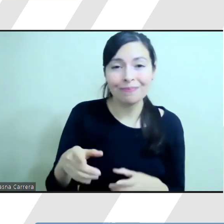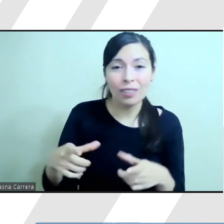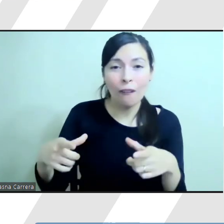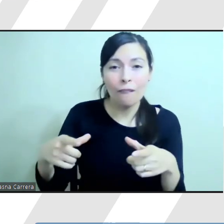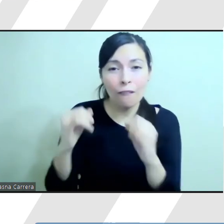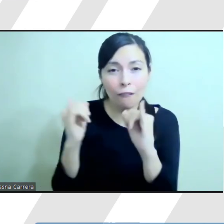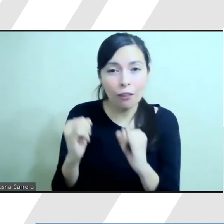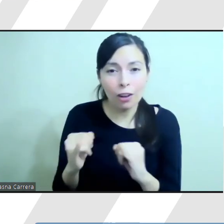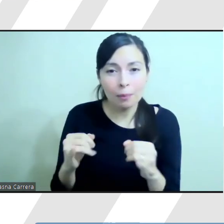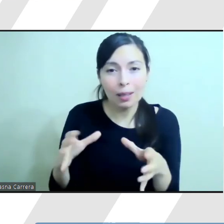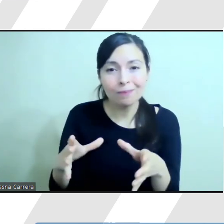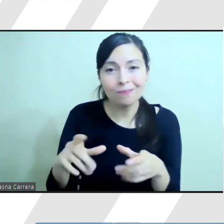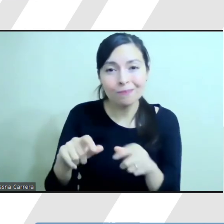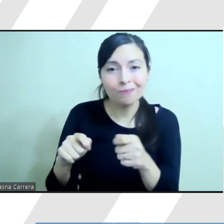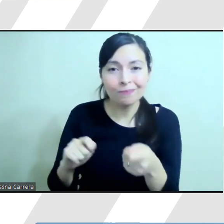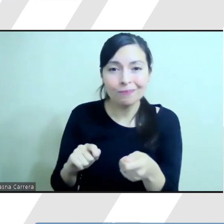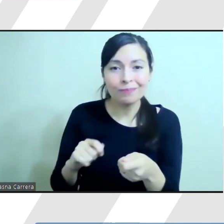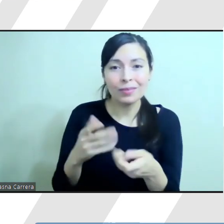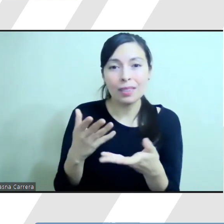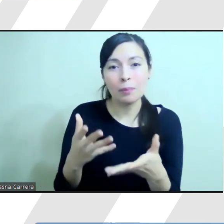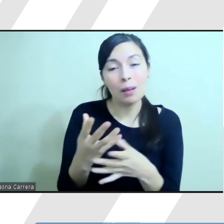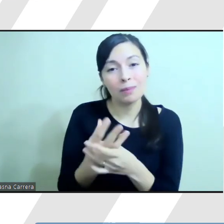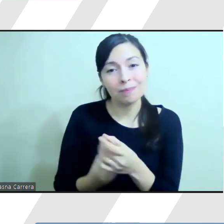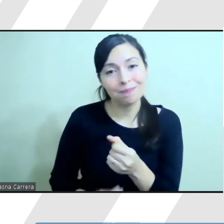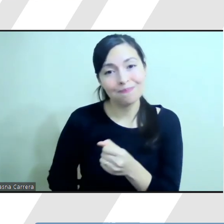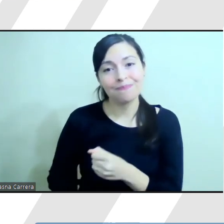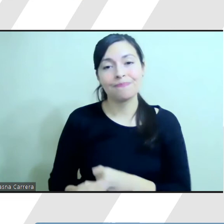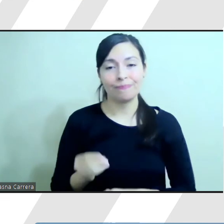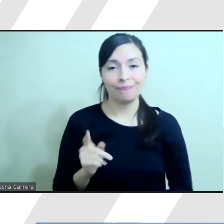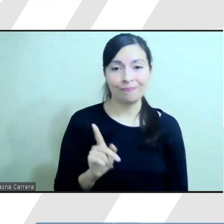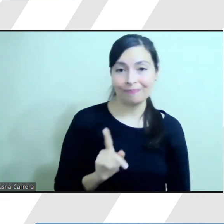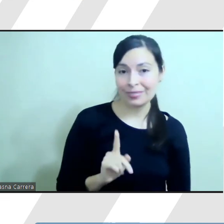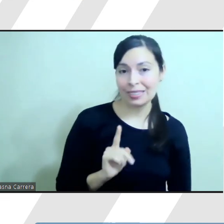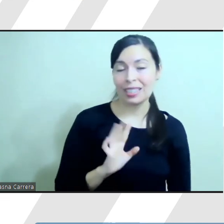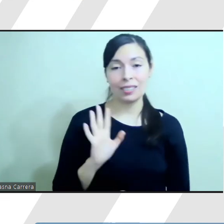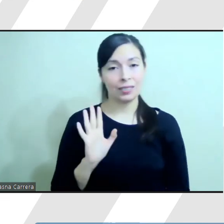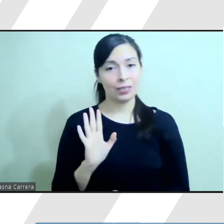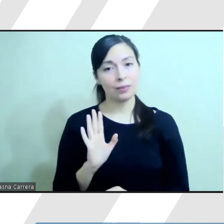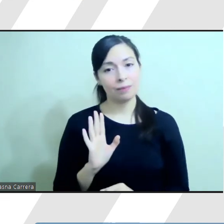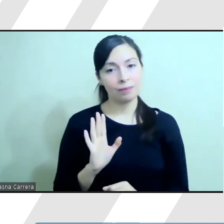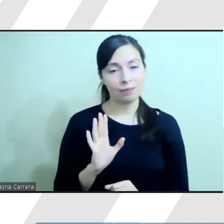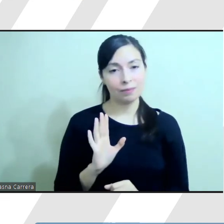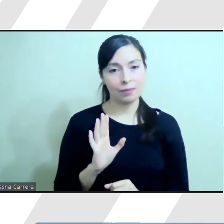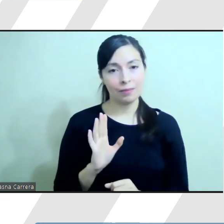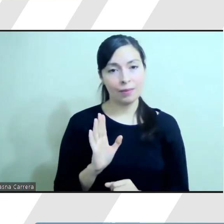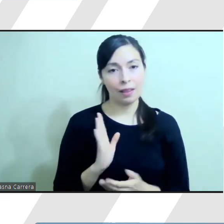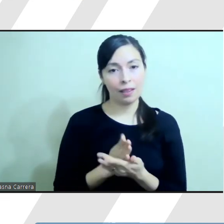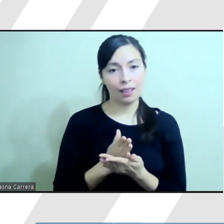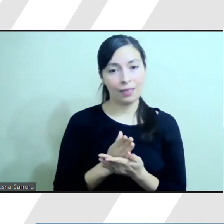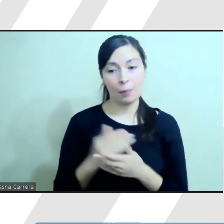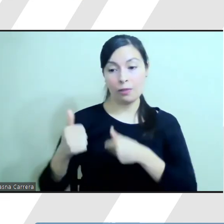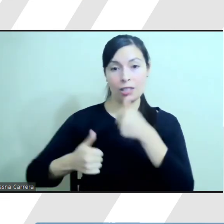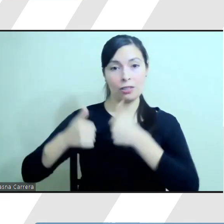nos quedamos finalmente sin el hito. Así que esto tiene que ser objeto de un manejo